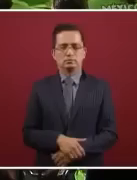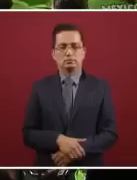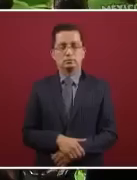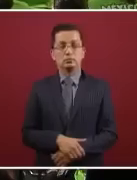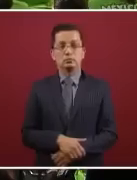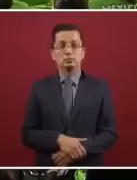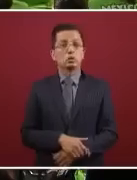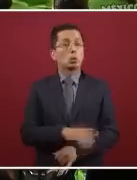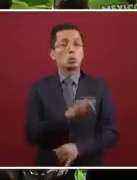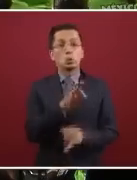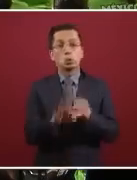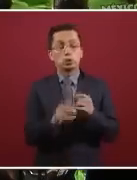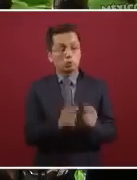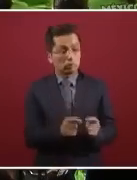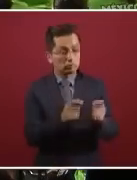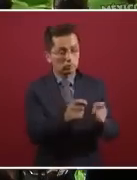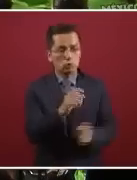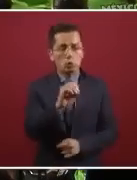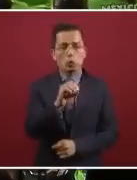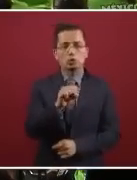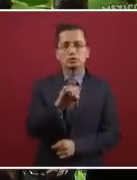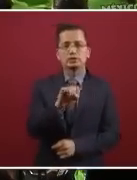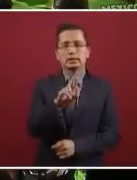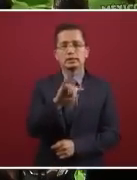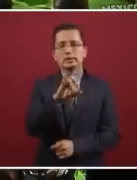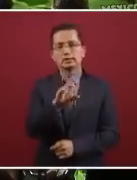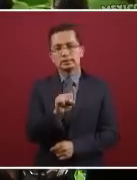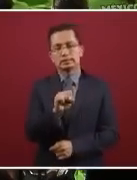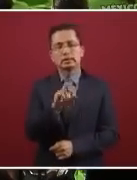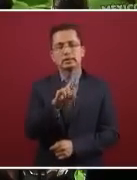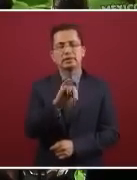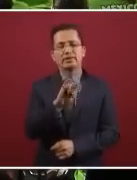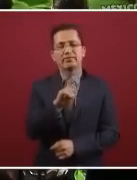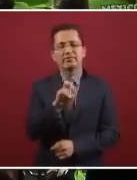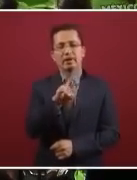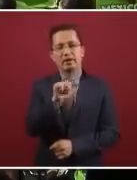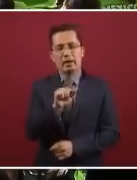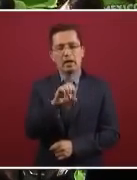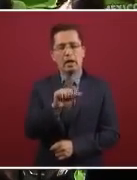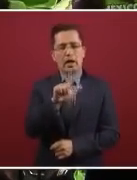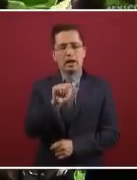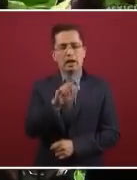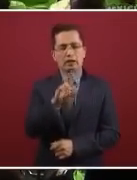Y por último recibe Osiris Rivera Alarcón, entrenadora de para taekwondo.